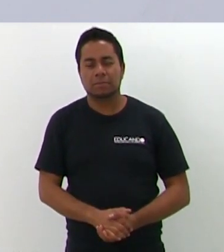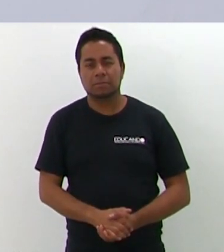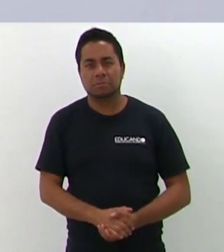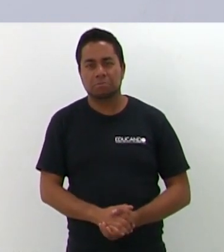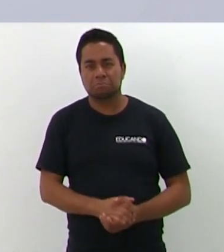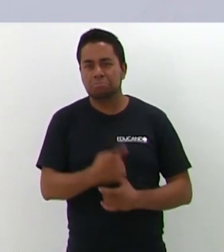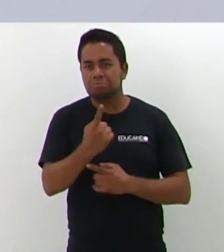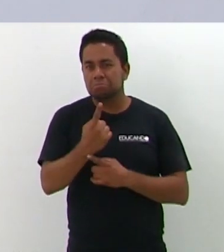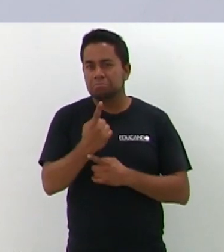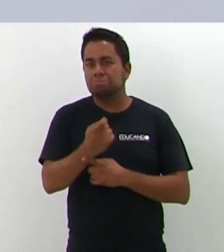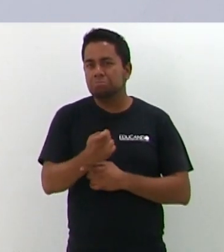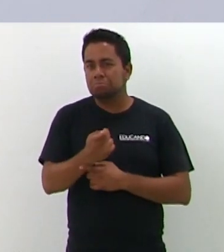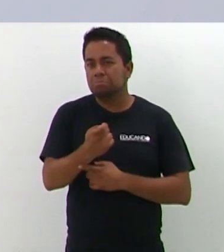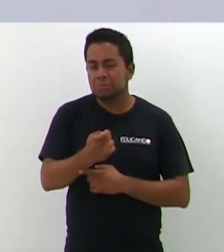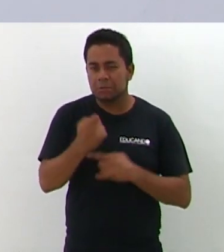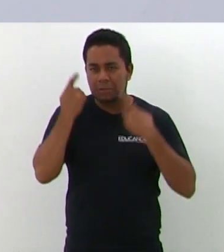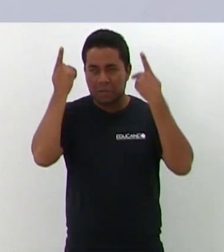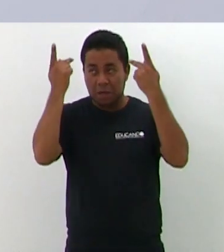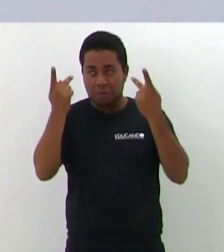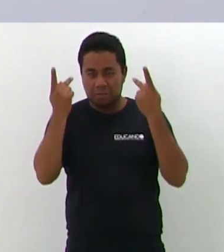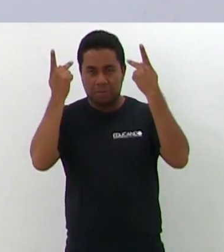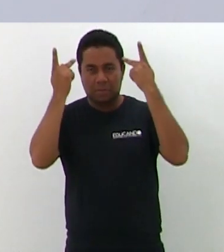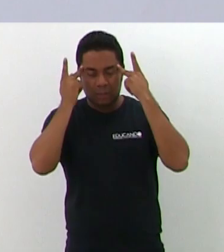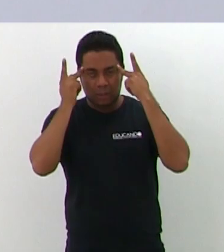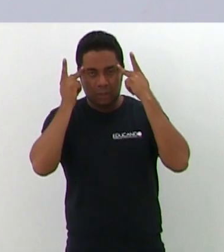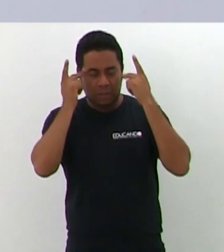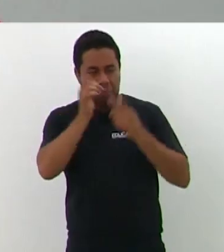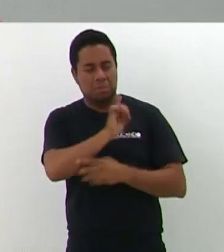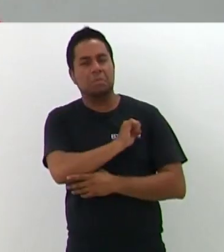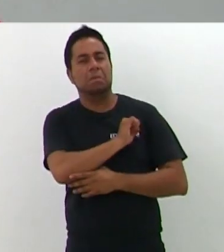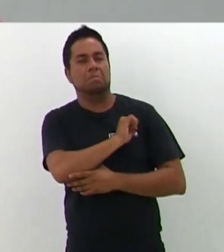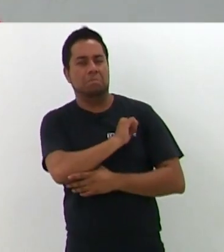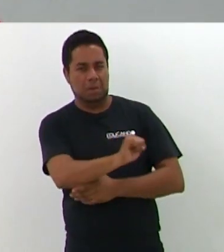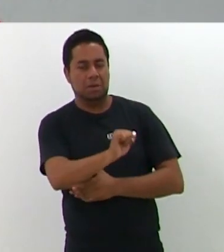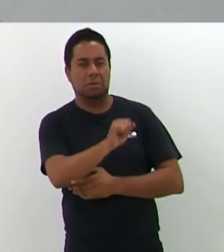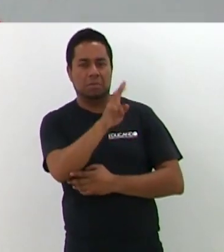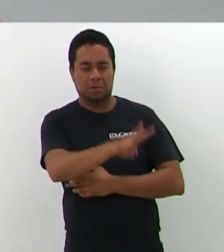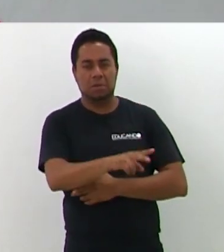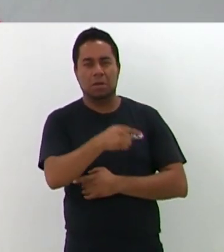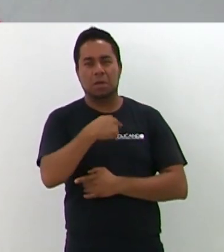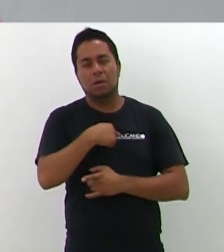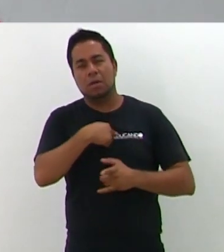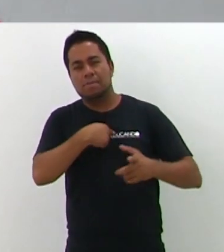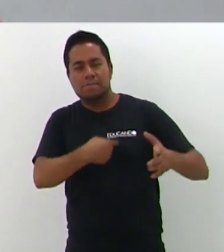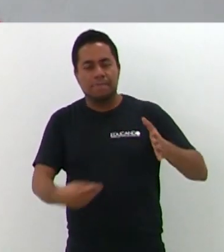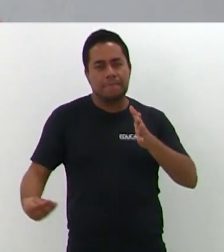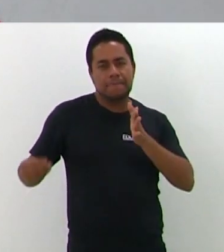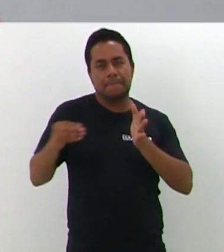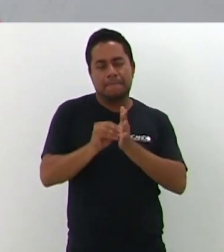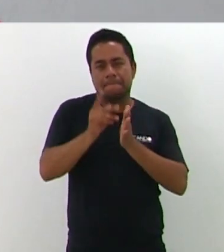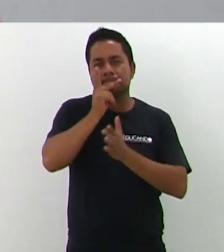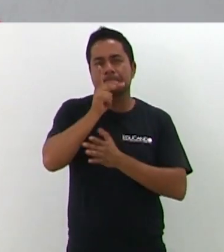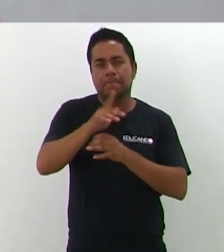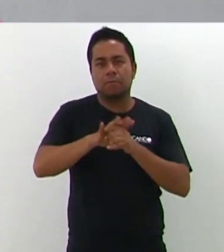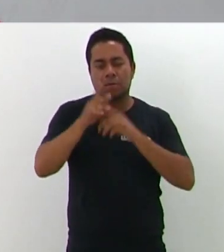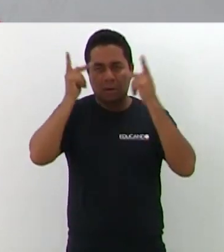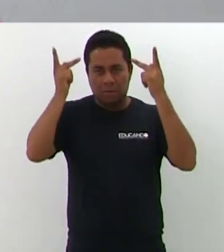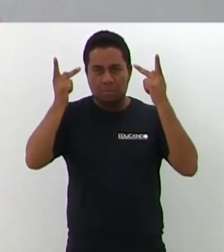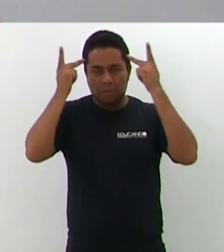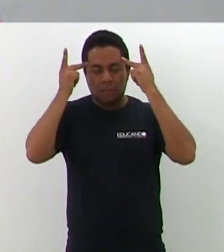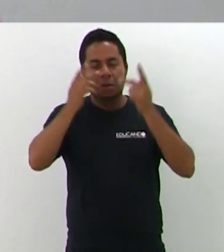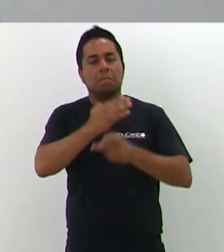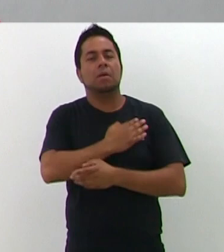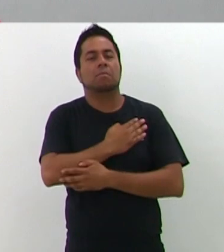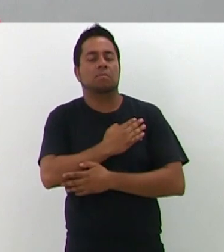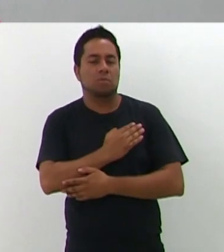un ¿qué decía? Un príncipe malo, ¿verdad? Y nosotros vamos a colocarle ahora un príncipe